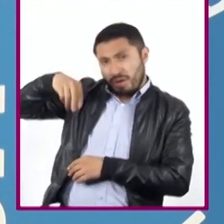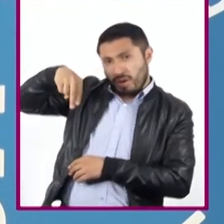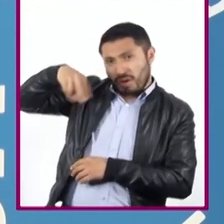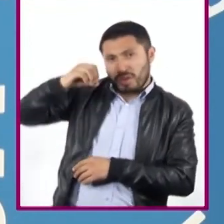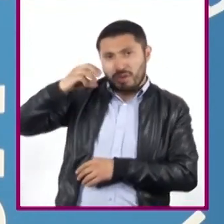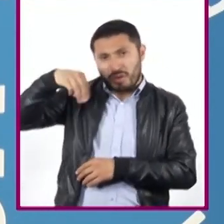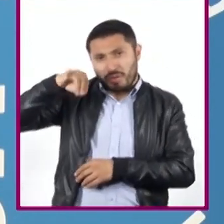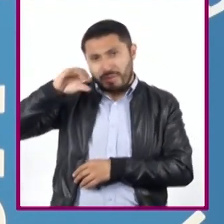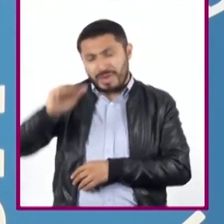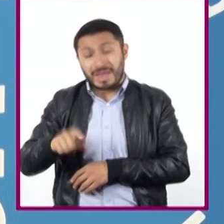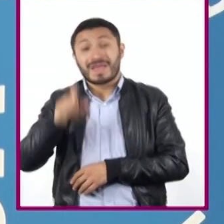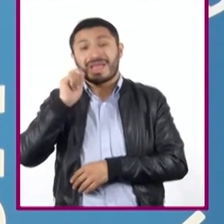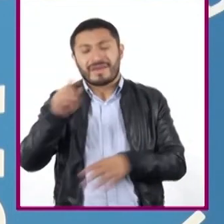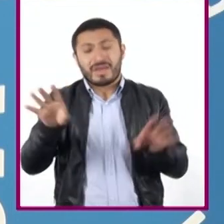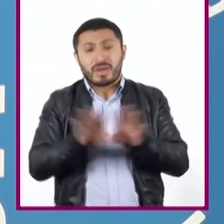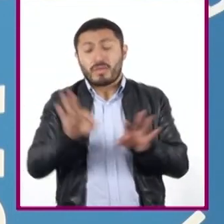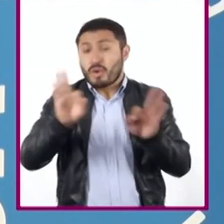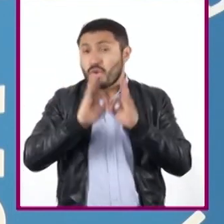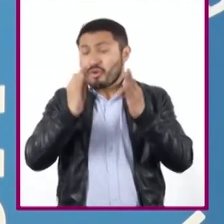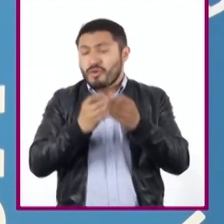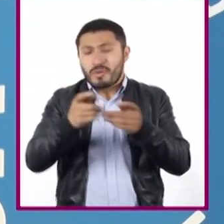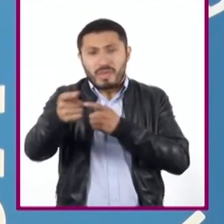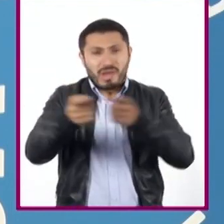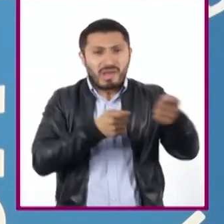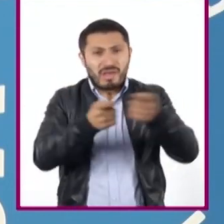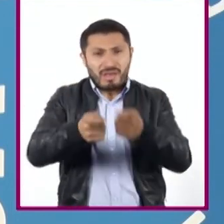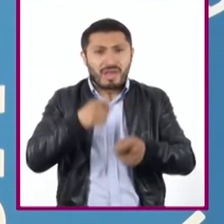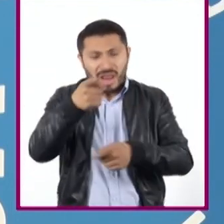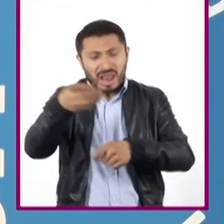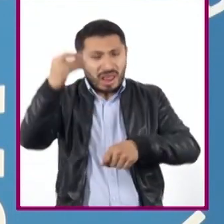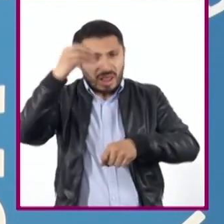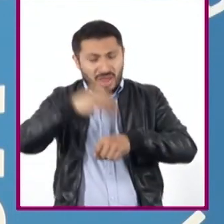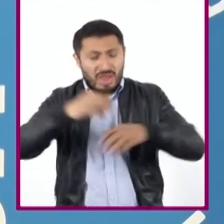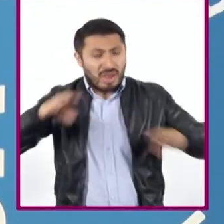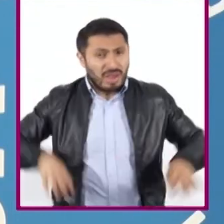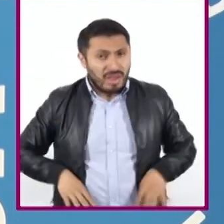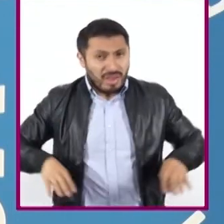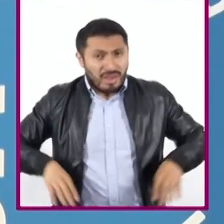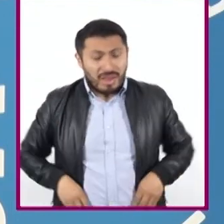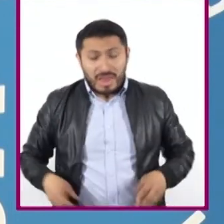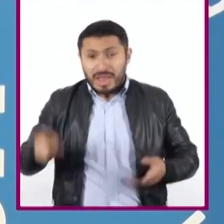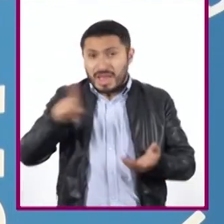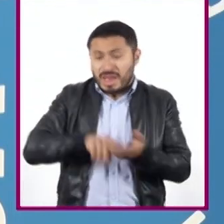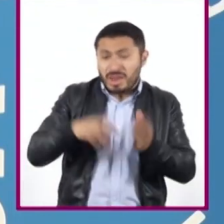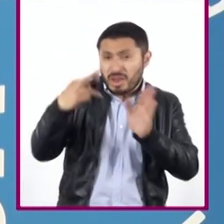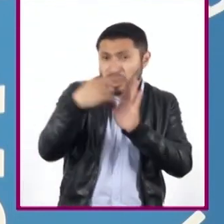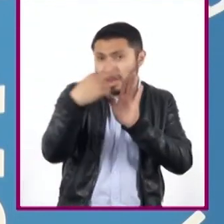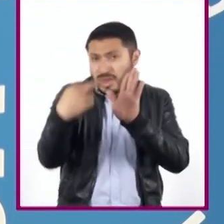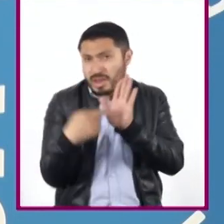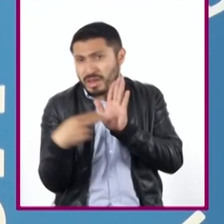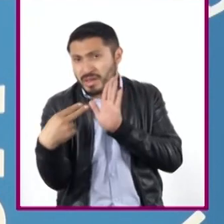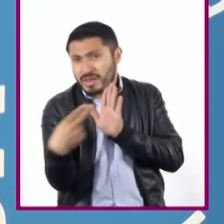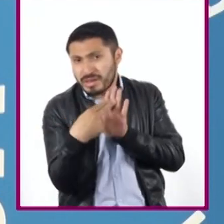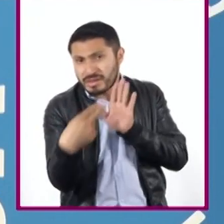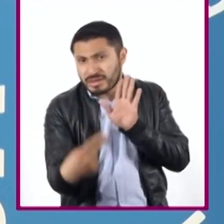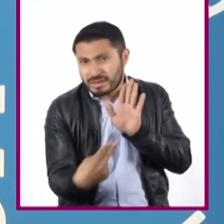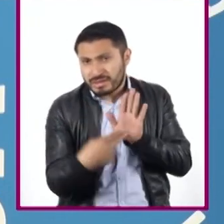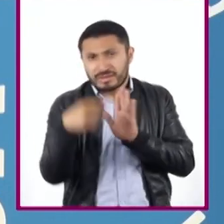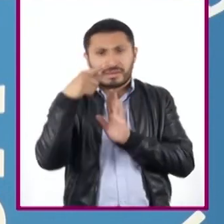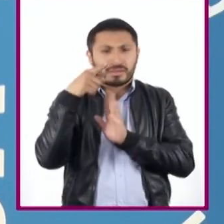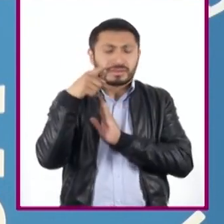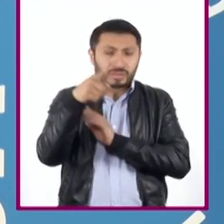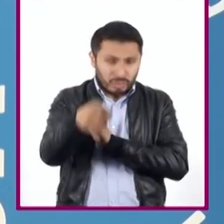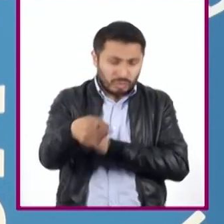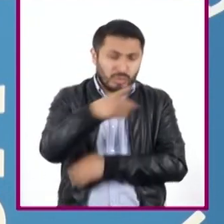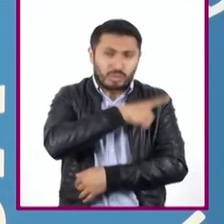la capacidad de autorregulación de la conducta, mediante una serie de reglas y normas que se están dispuestas